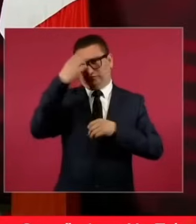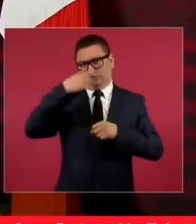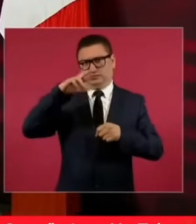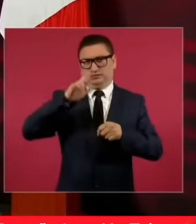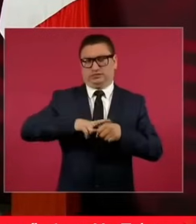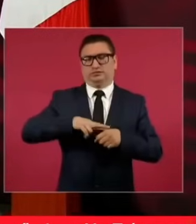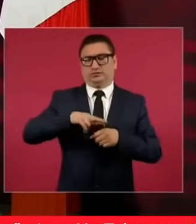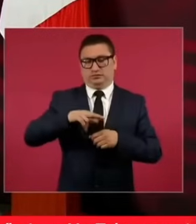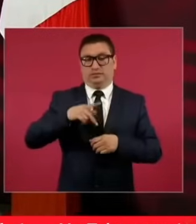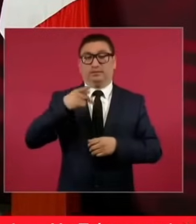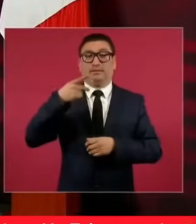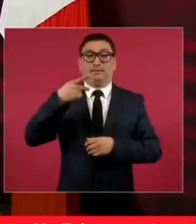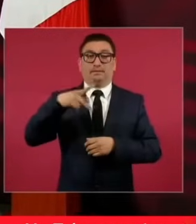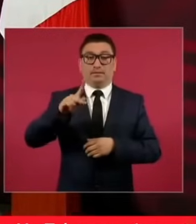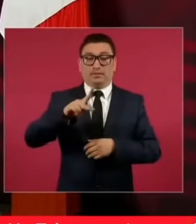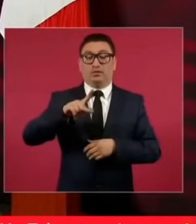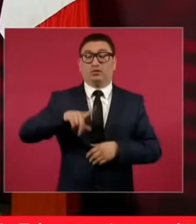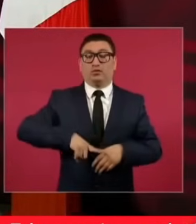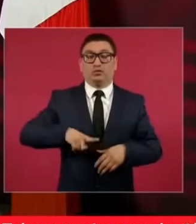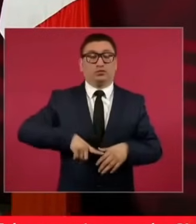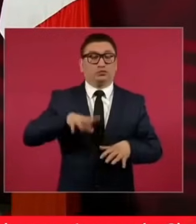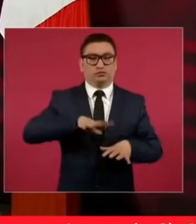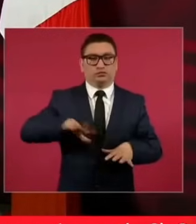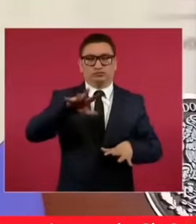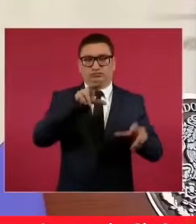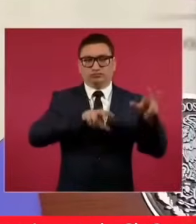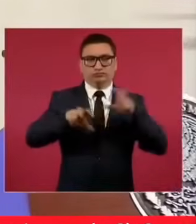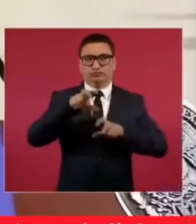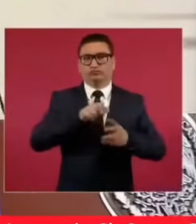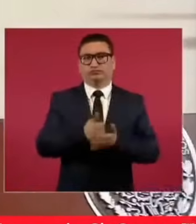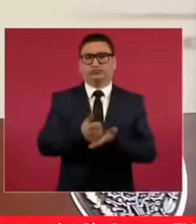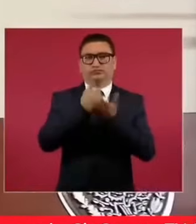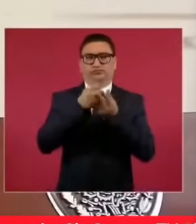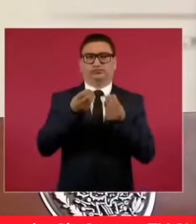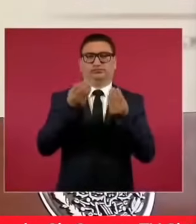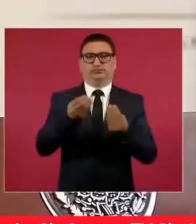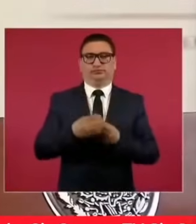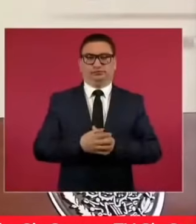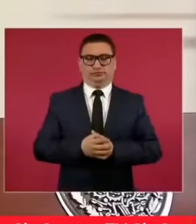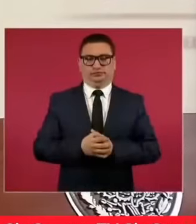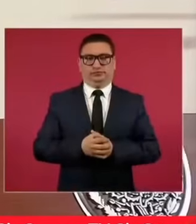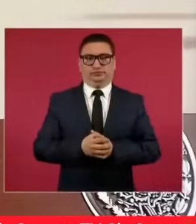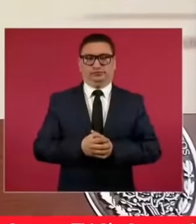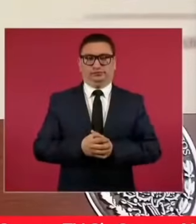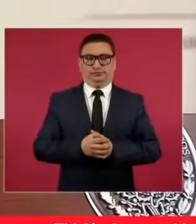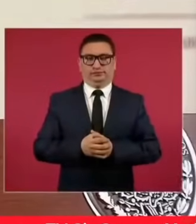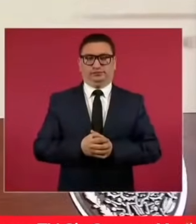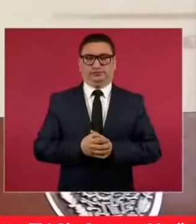pero la inversión pública ayuda mucho a que,